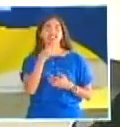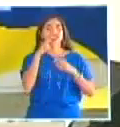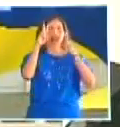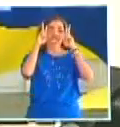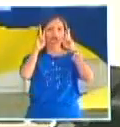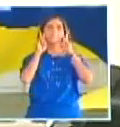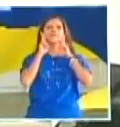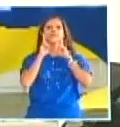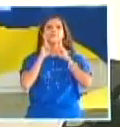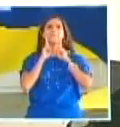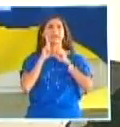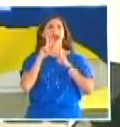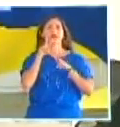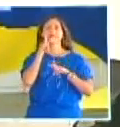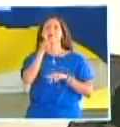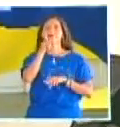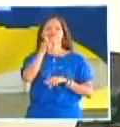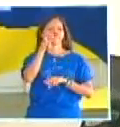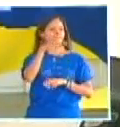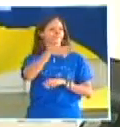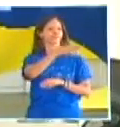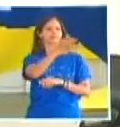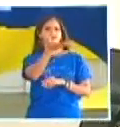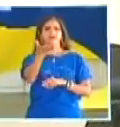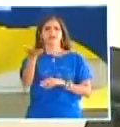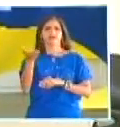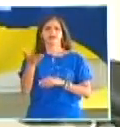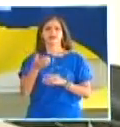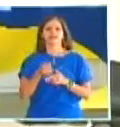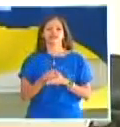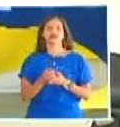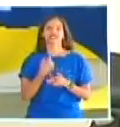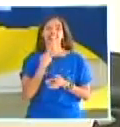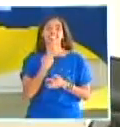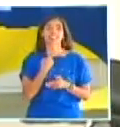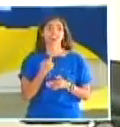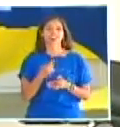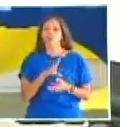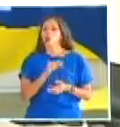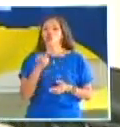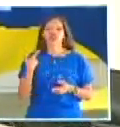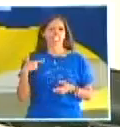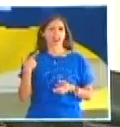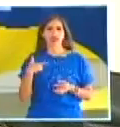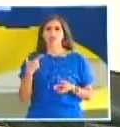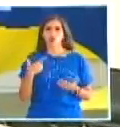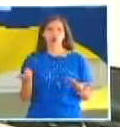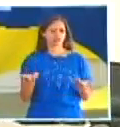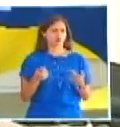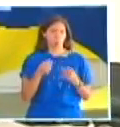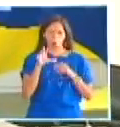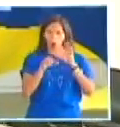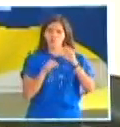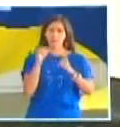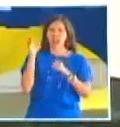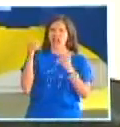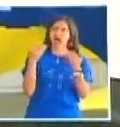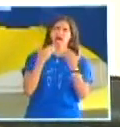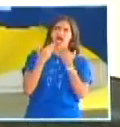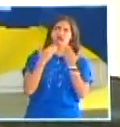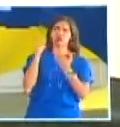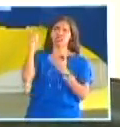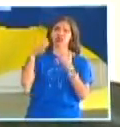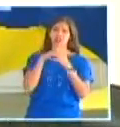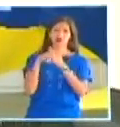la mirada ante usted, compañero, y ante nuestro pueblo, decirle que no tengo ningún bien material que me pueda